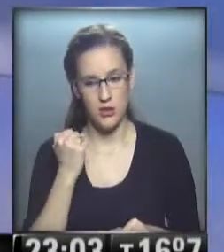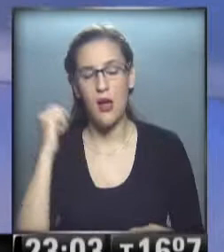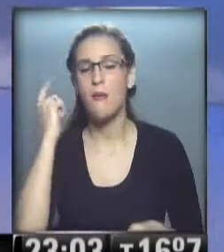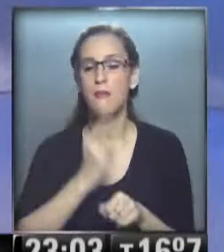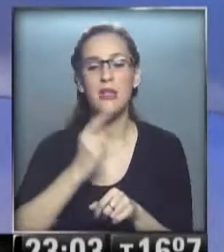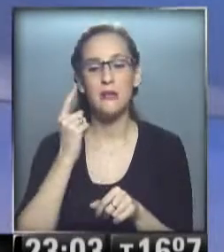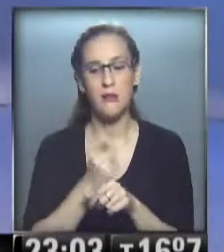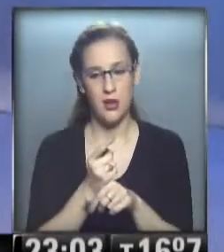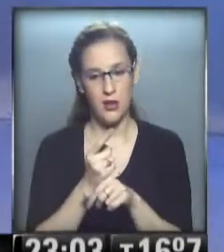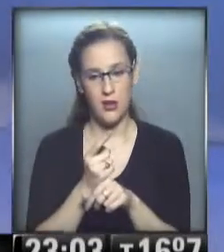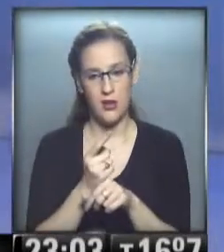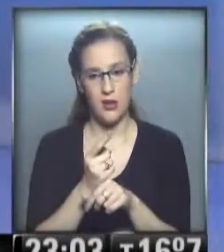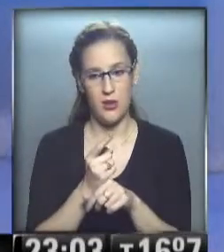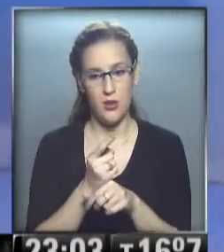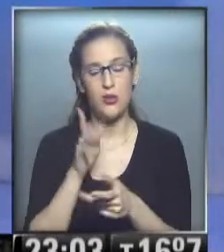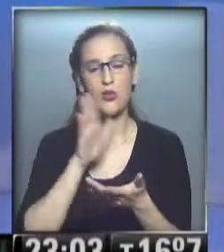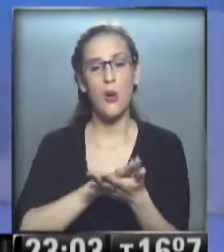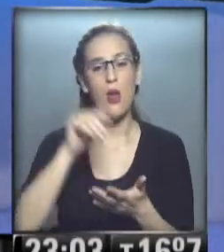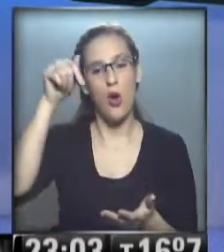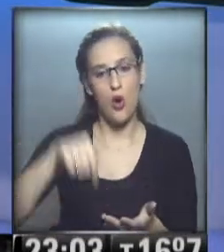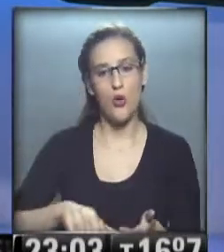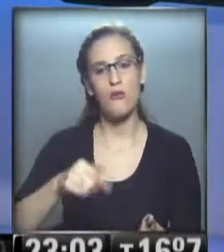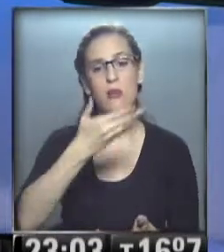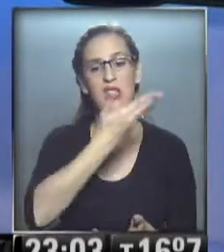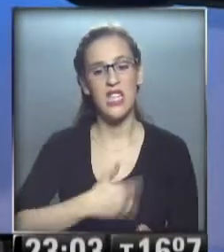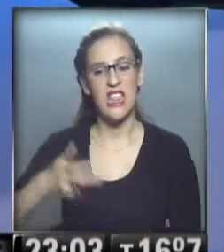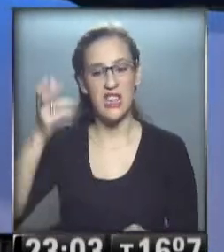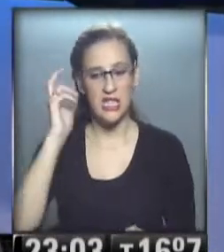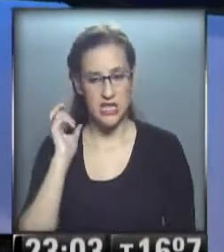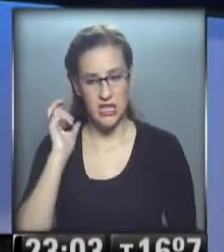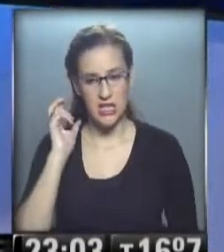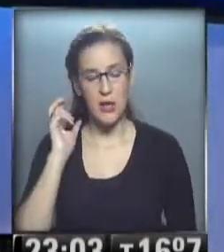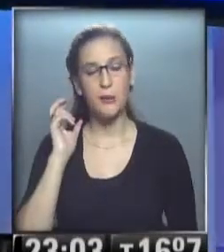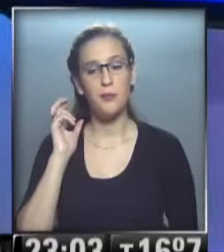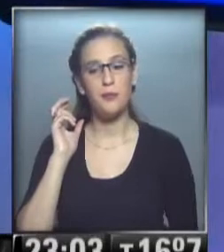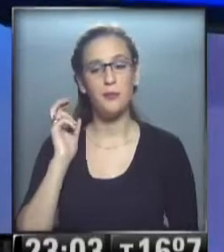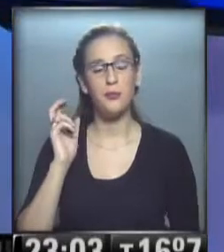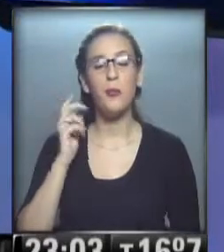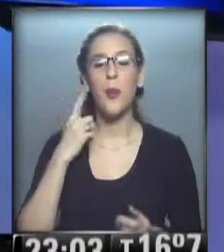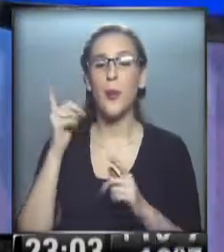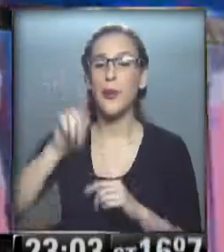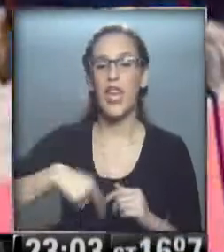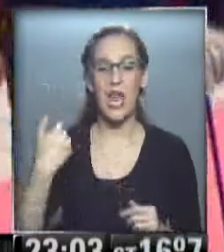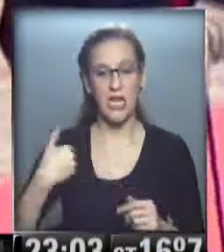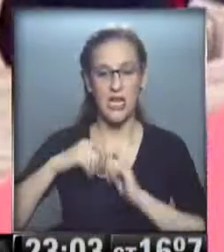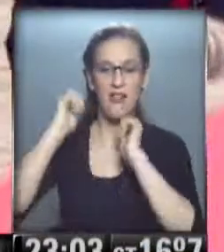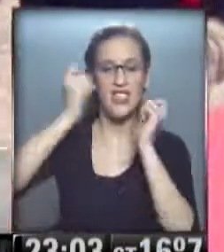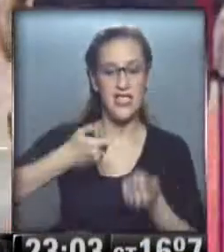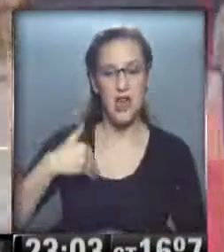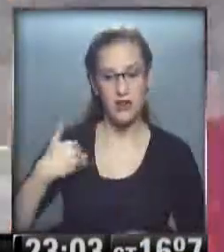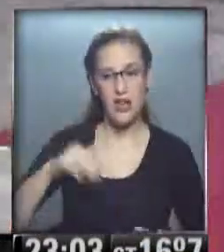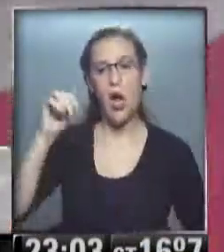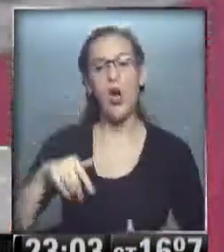primero tiene que ver con que la presidenta de Chile, Michelle Bachelet, visita a la Argentina, estuvo